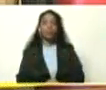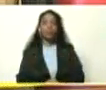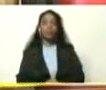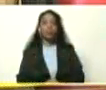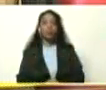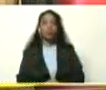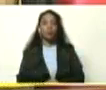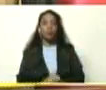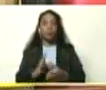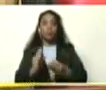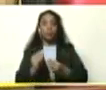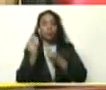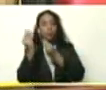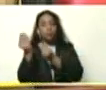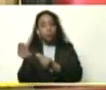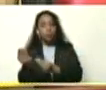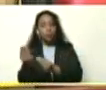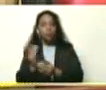le da